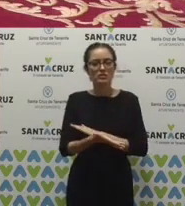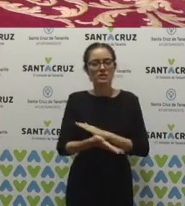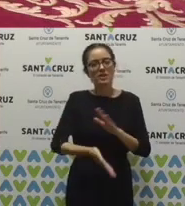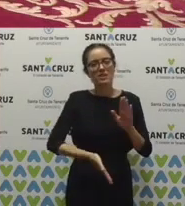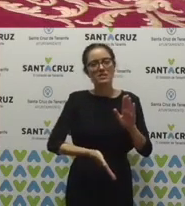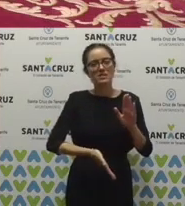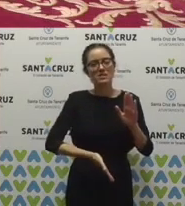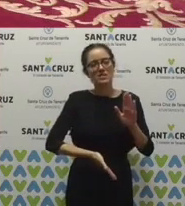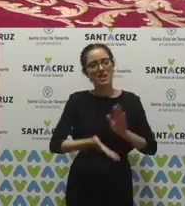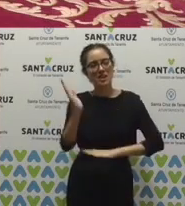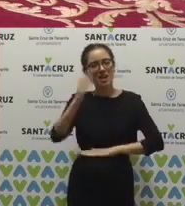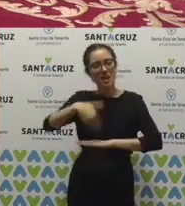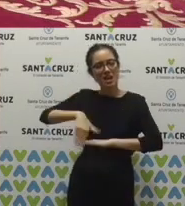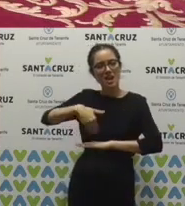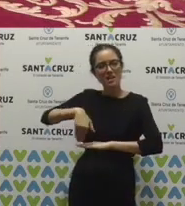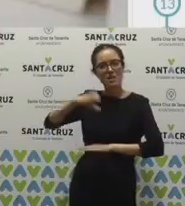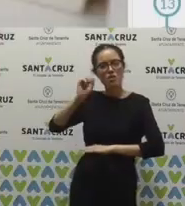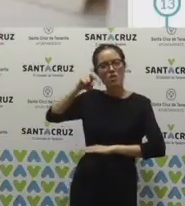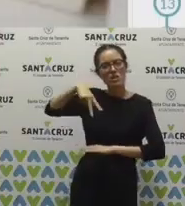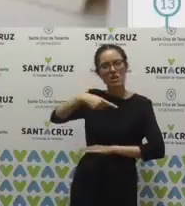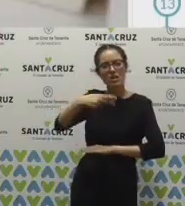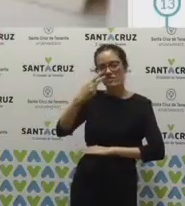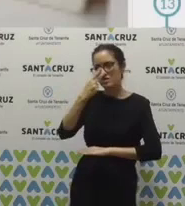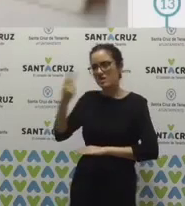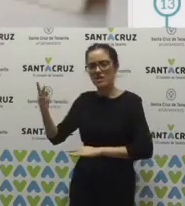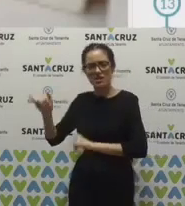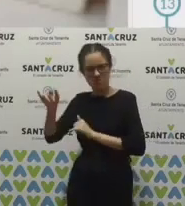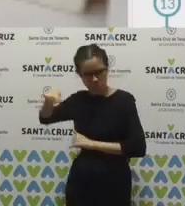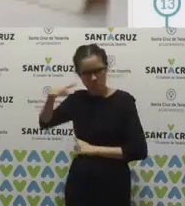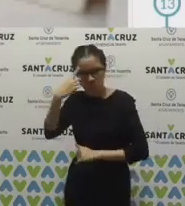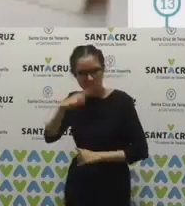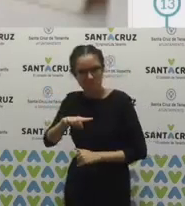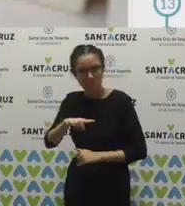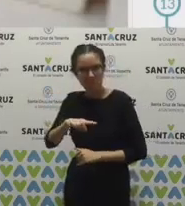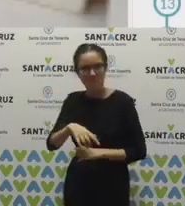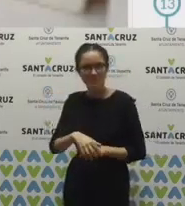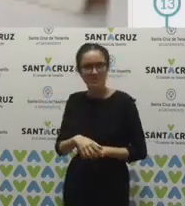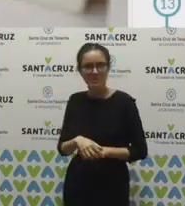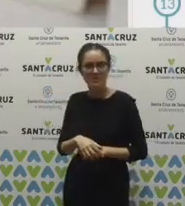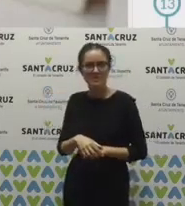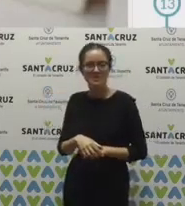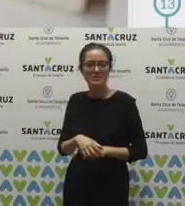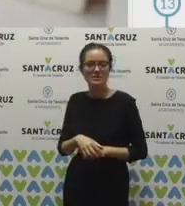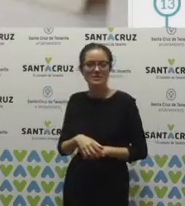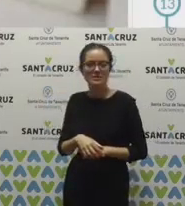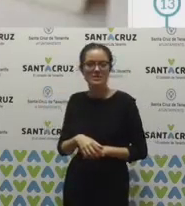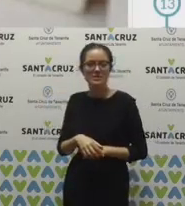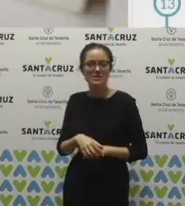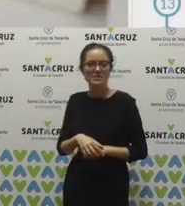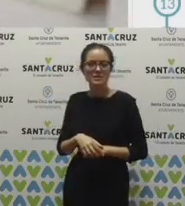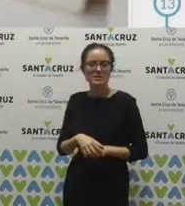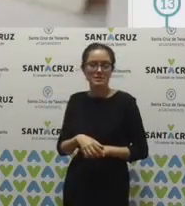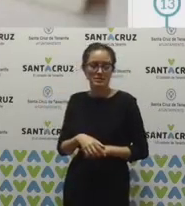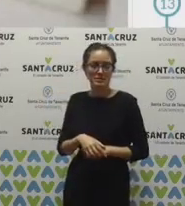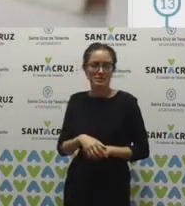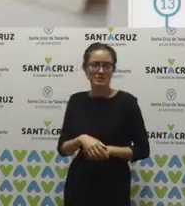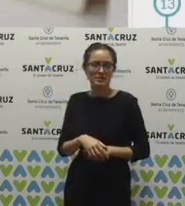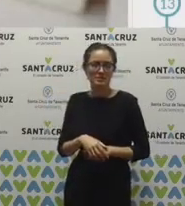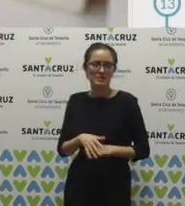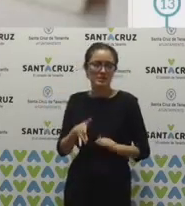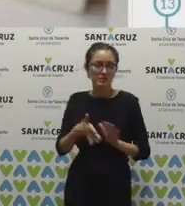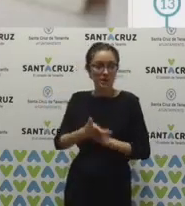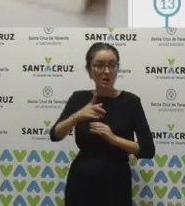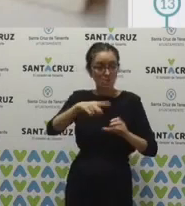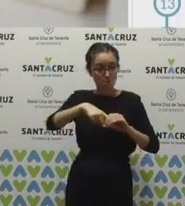ong y usted como lo sabe ha utilizado la misma forma que está utilizando es decir su puesto de